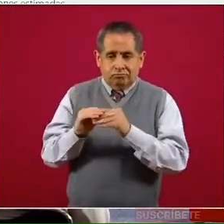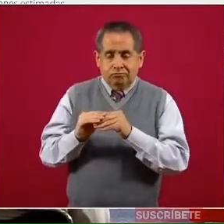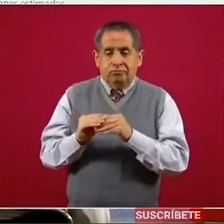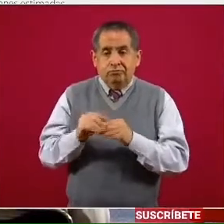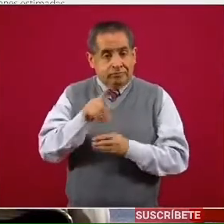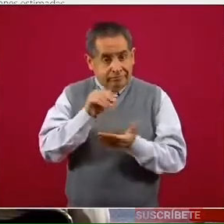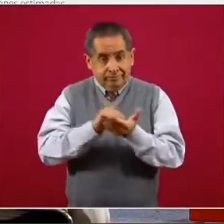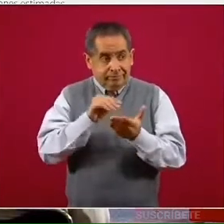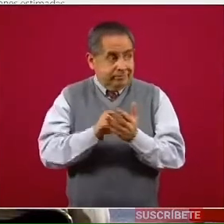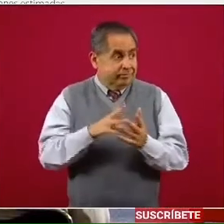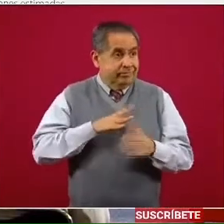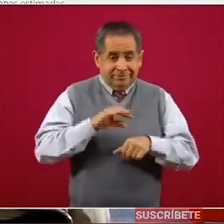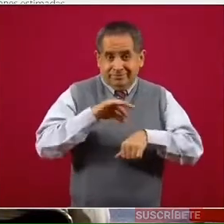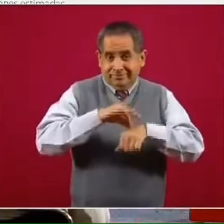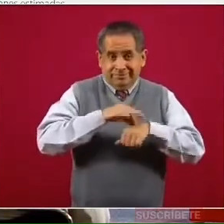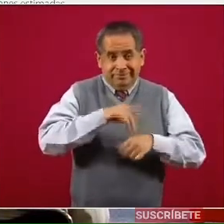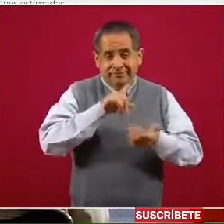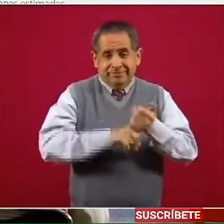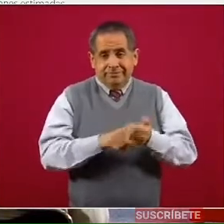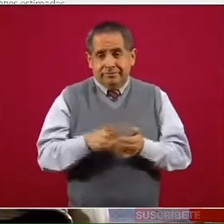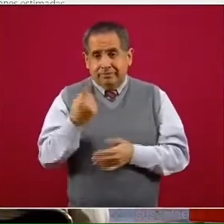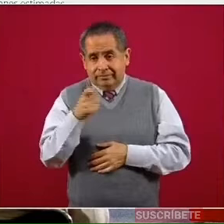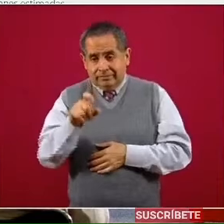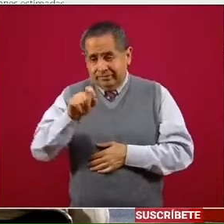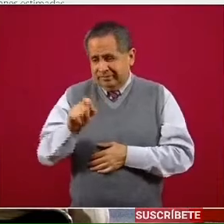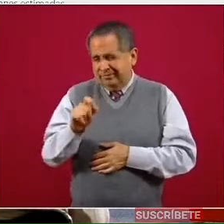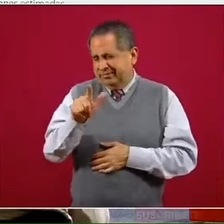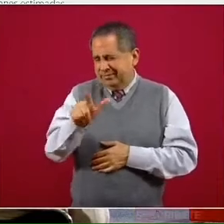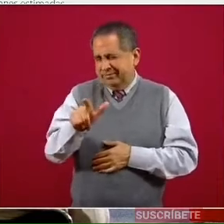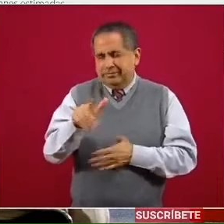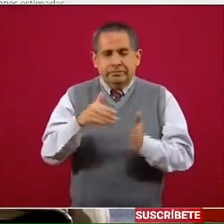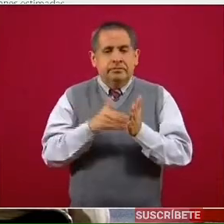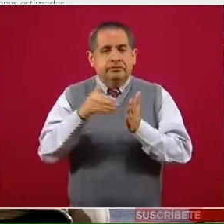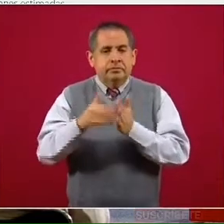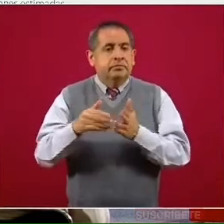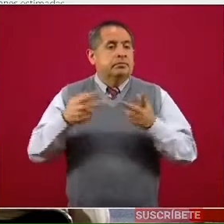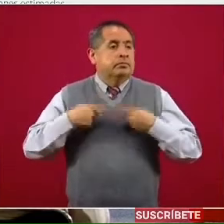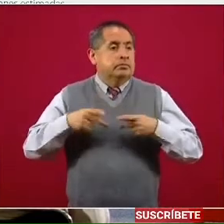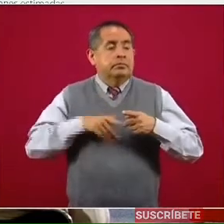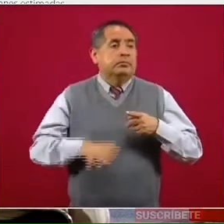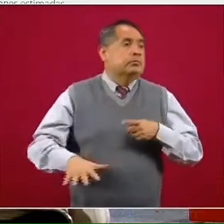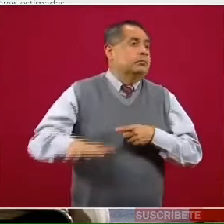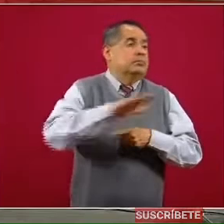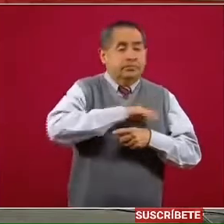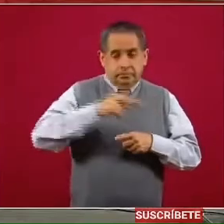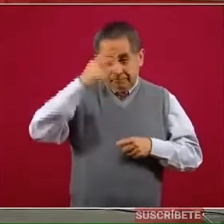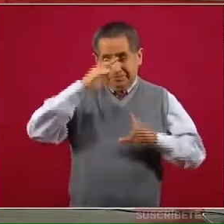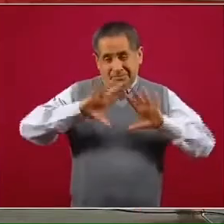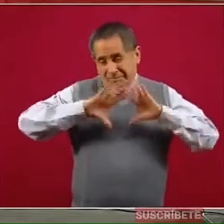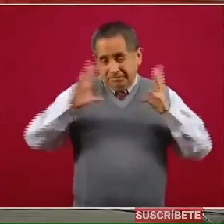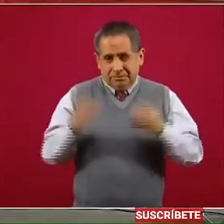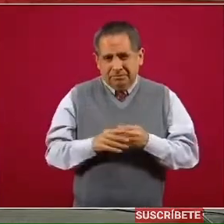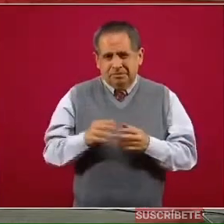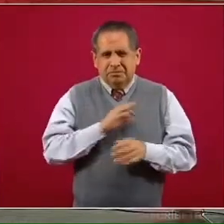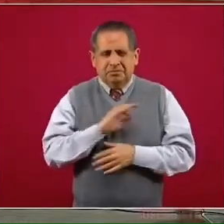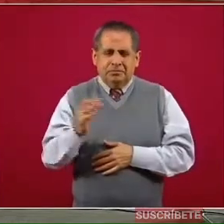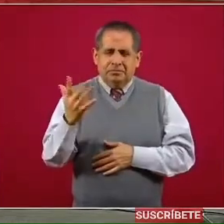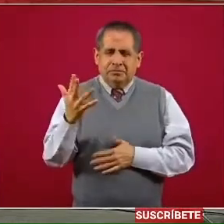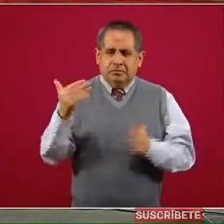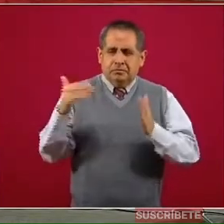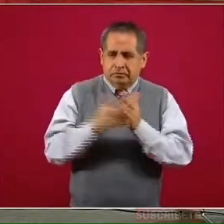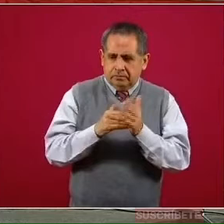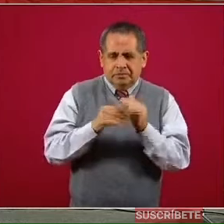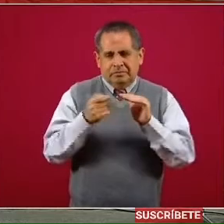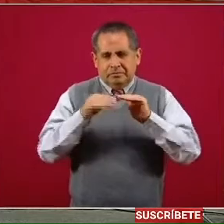parte activa de la enfermedad. De 126 millones o 27 millones de habitantes que hay en México, poco menos de